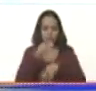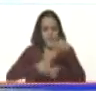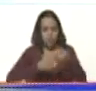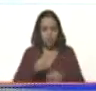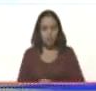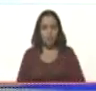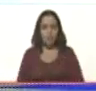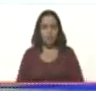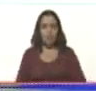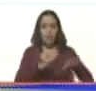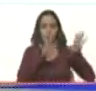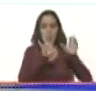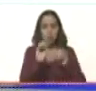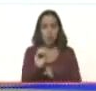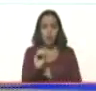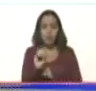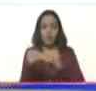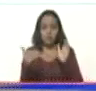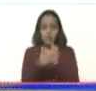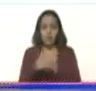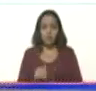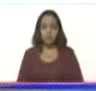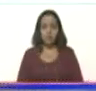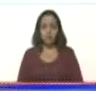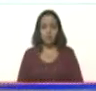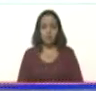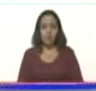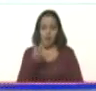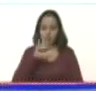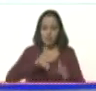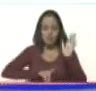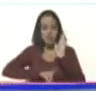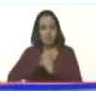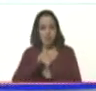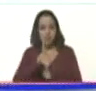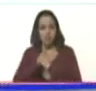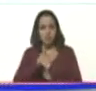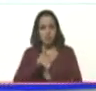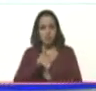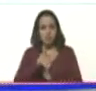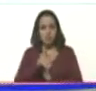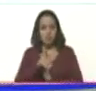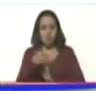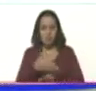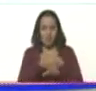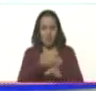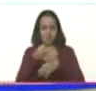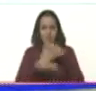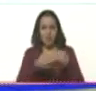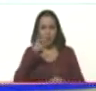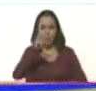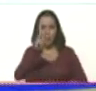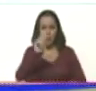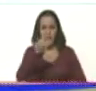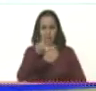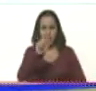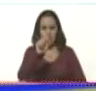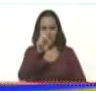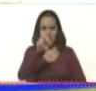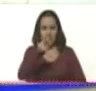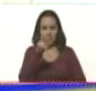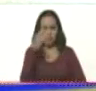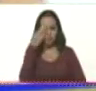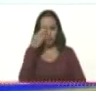90.000 que están en pleno desarrollo, como diría Walter. Correcto. ¿Qué haría falta